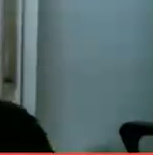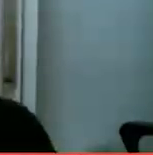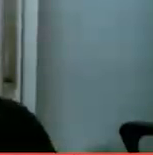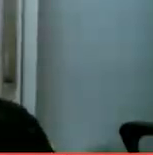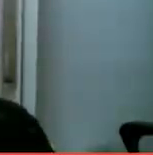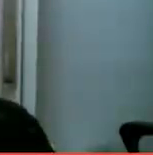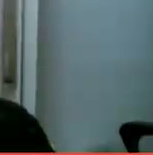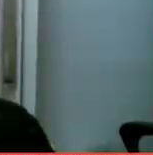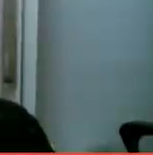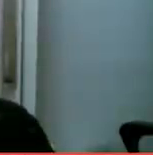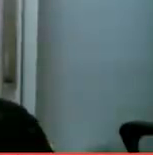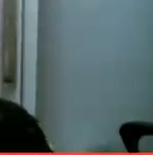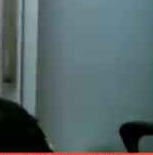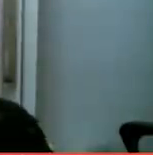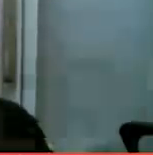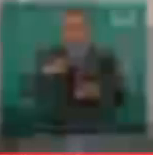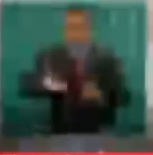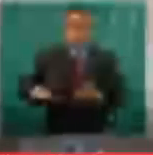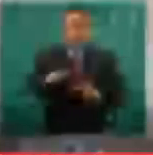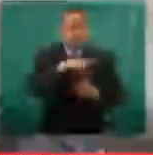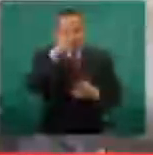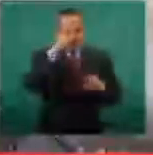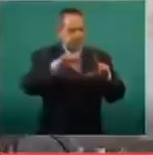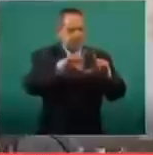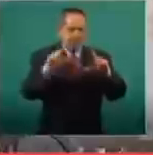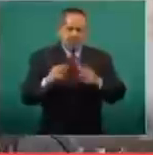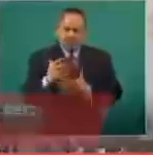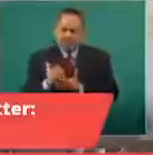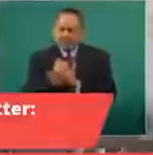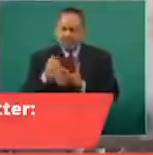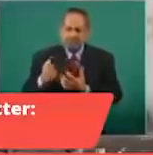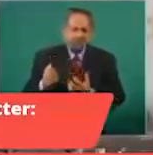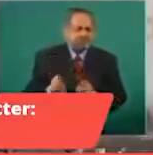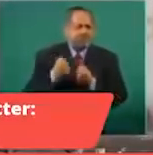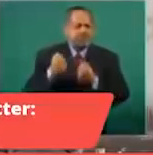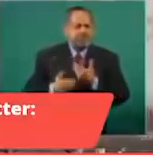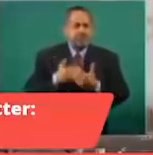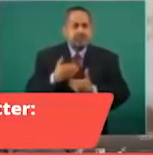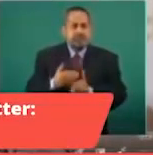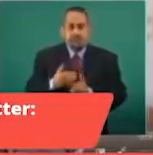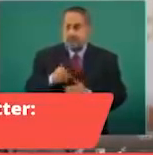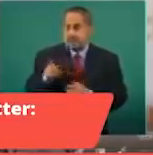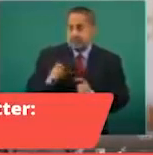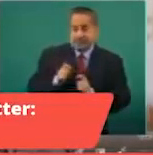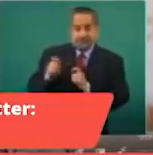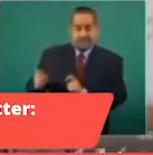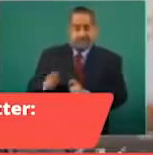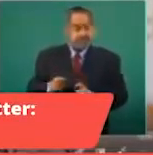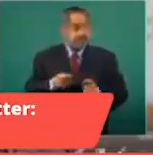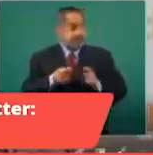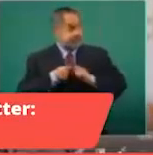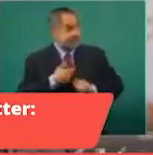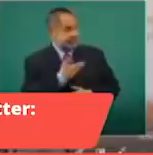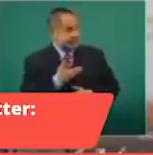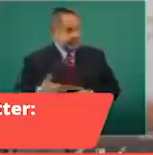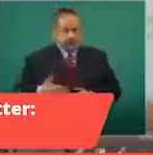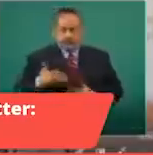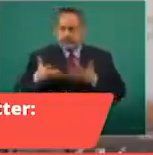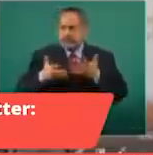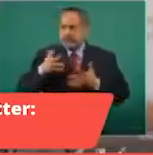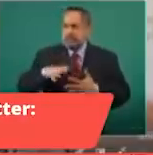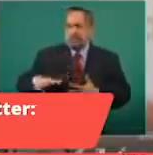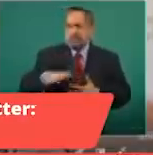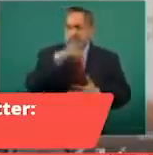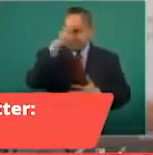intenta seguir un libreto moderado, por así decirlo. Por otro lado, la respuesta